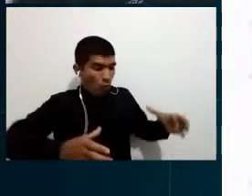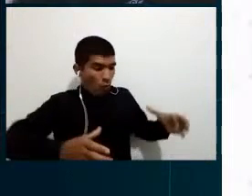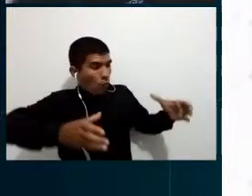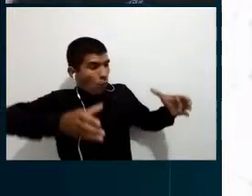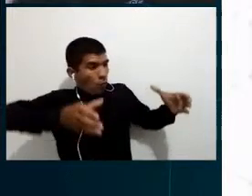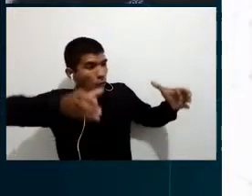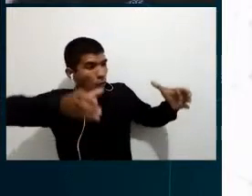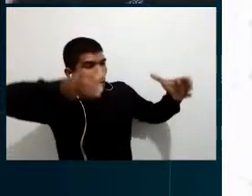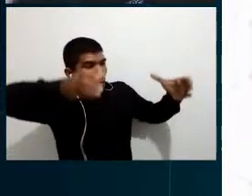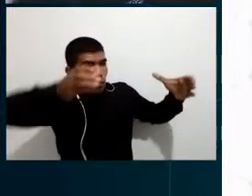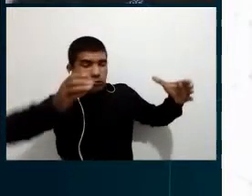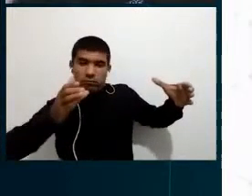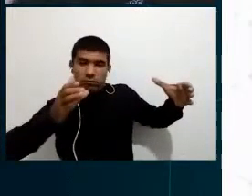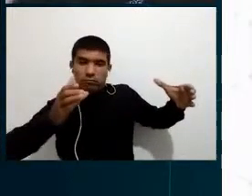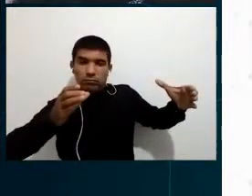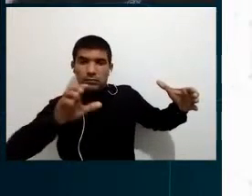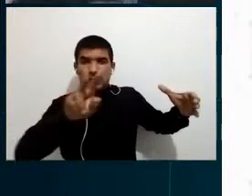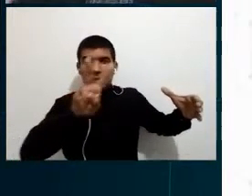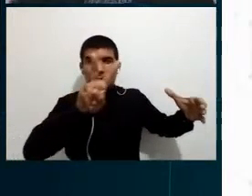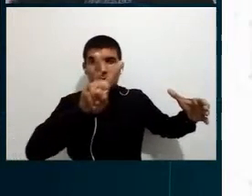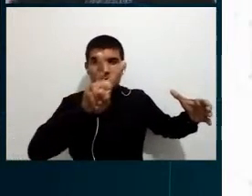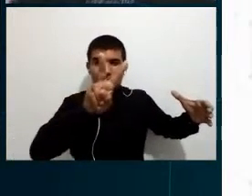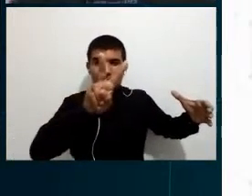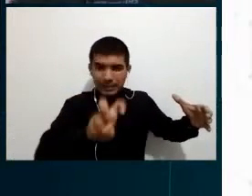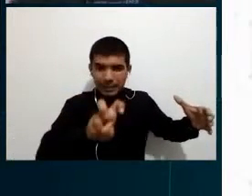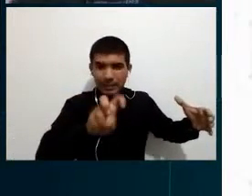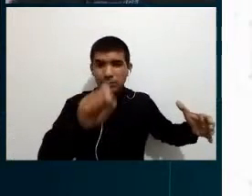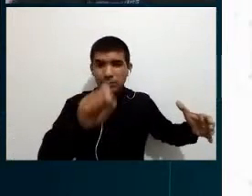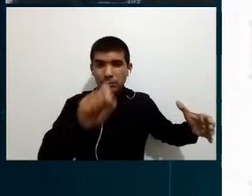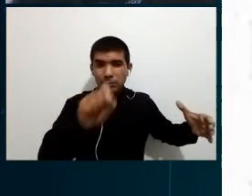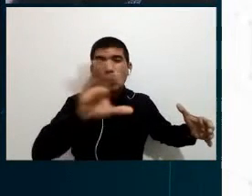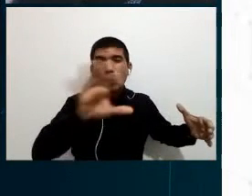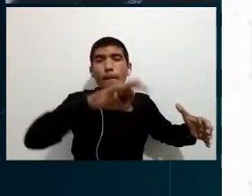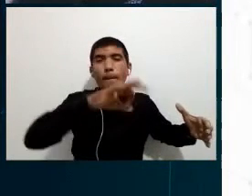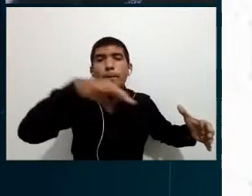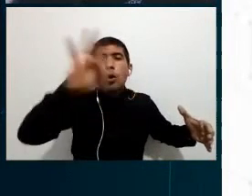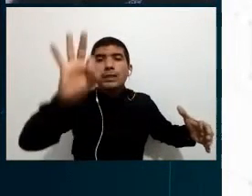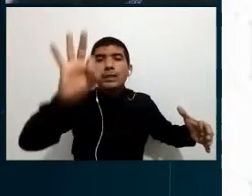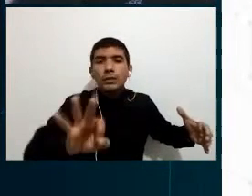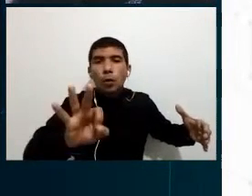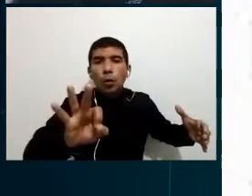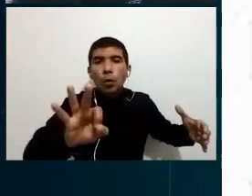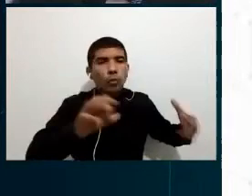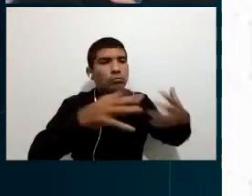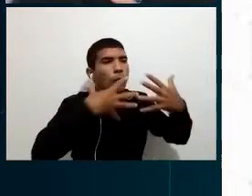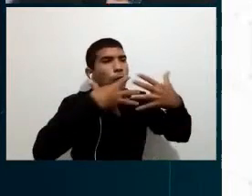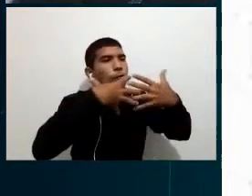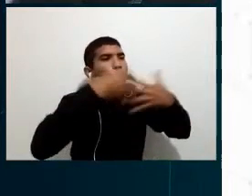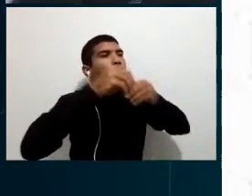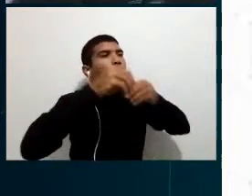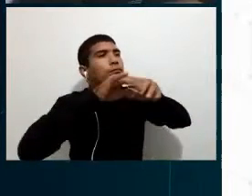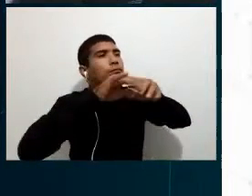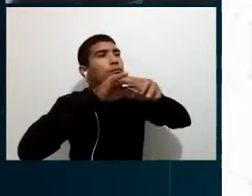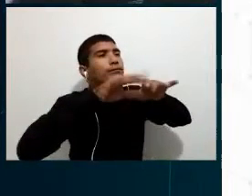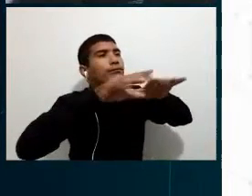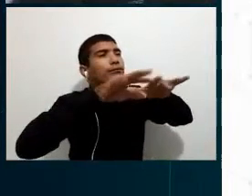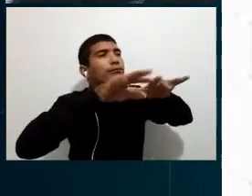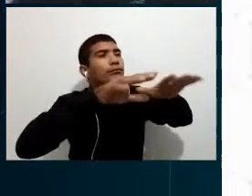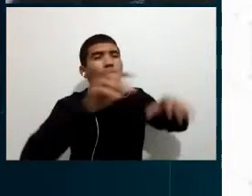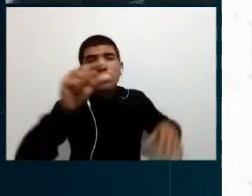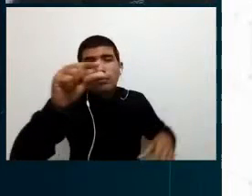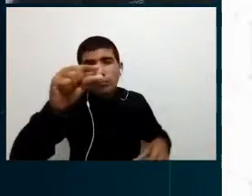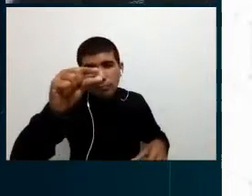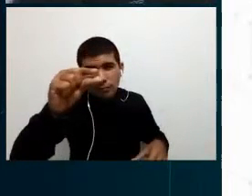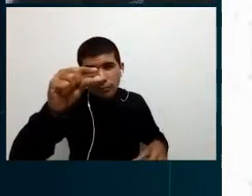pero si lo miramos con relación a comparado con el CO2, como les mencionaba, que es que se comparan